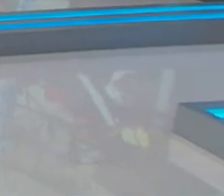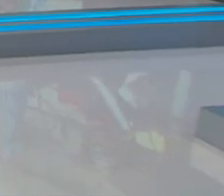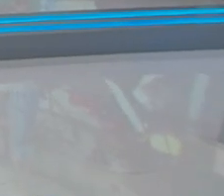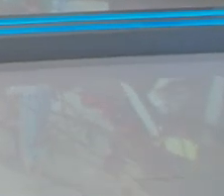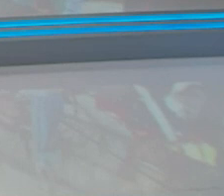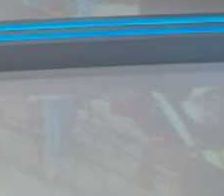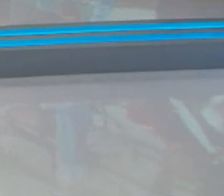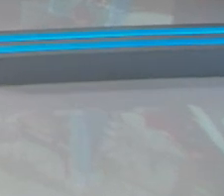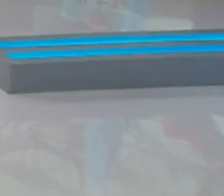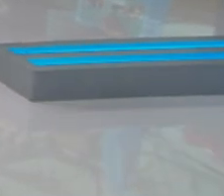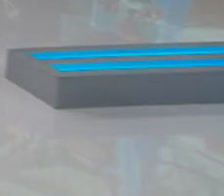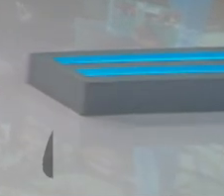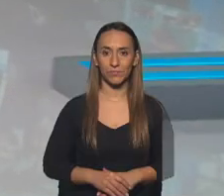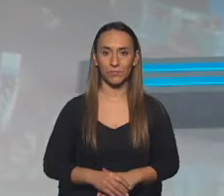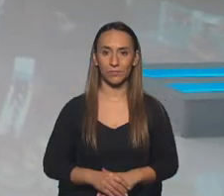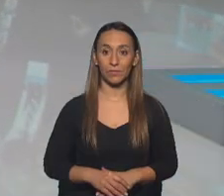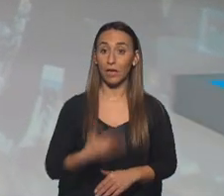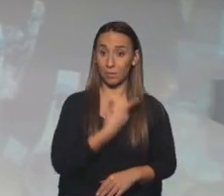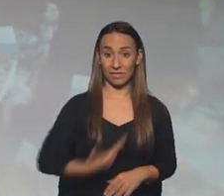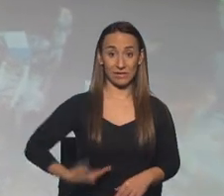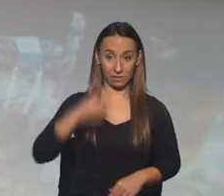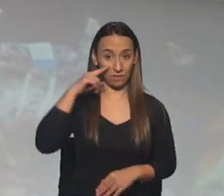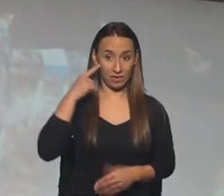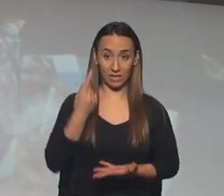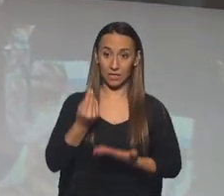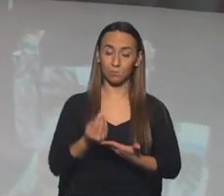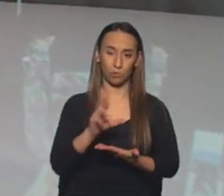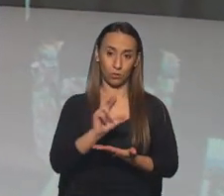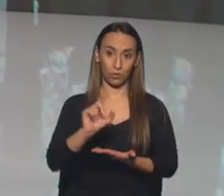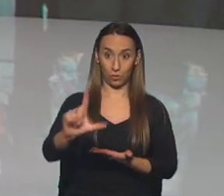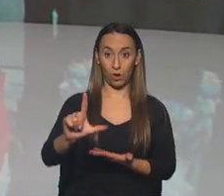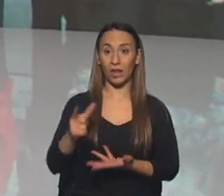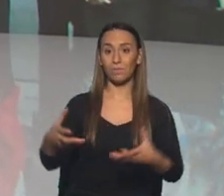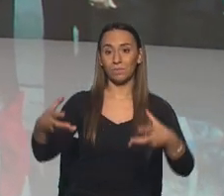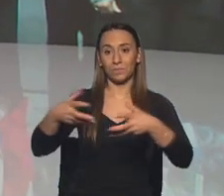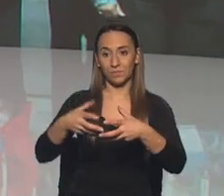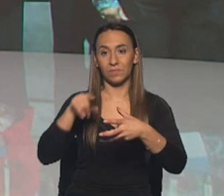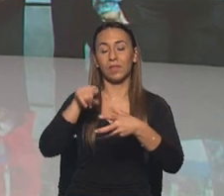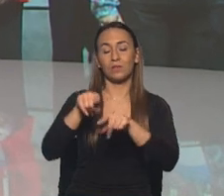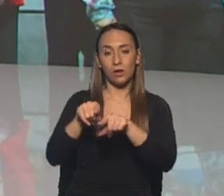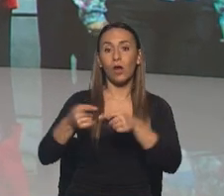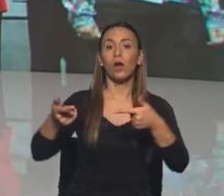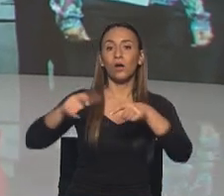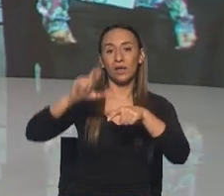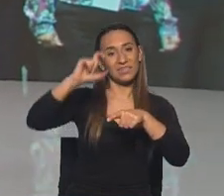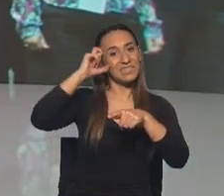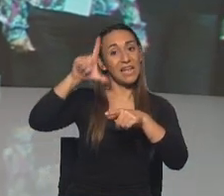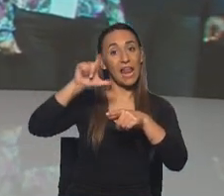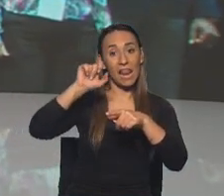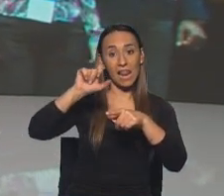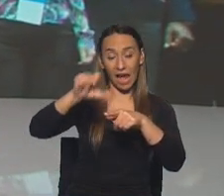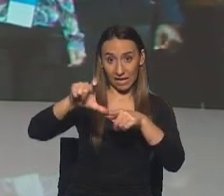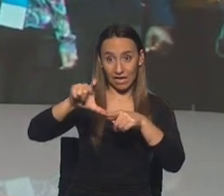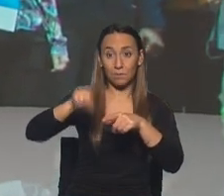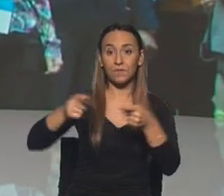alberto fernández en su rol de presidente pro témpore de la celac en una reunión que incluyó a ministros de